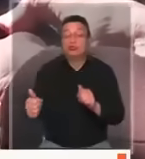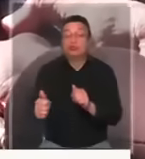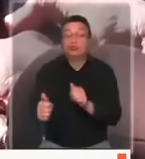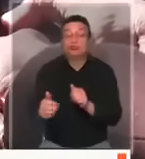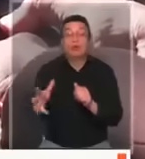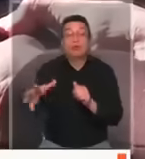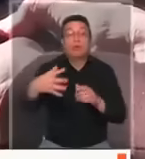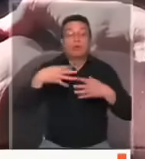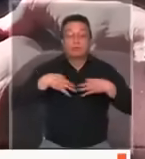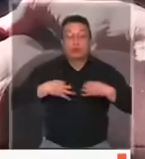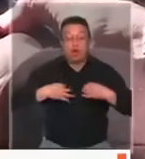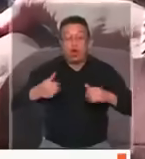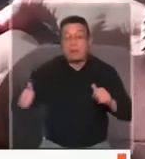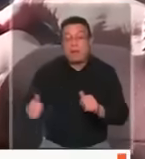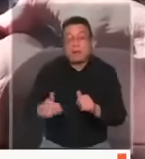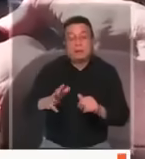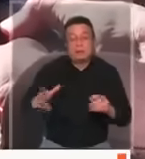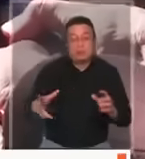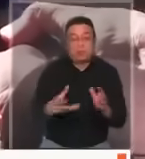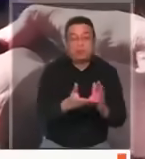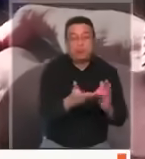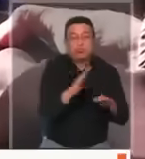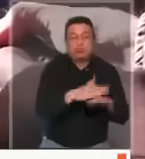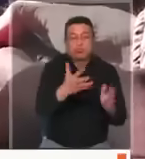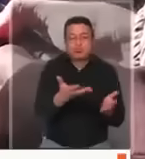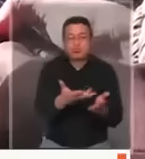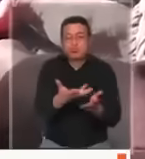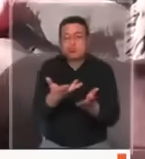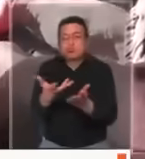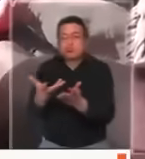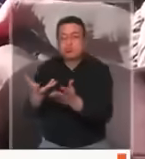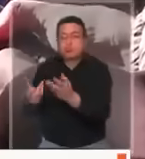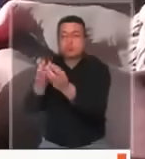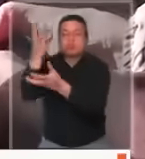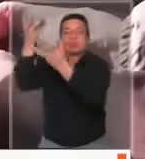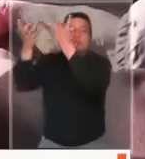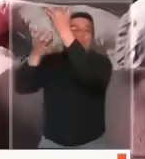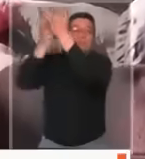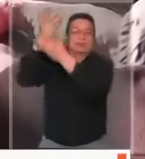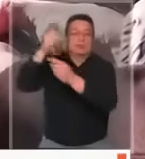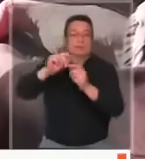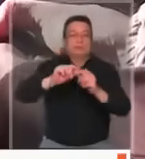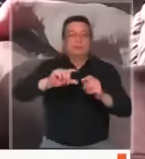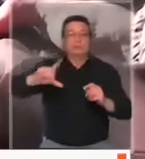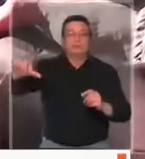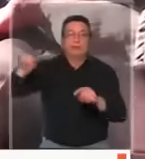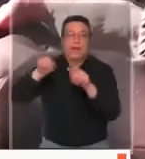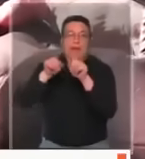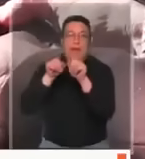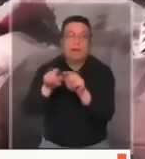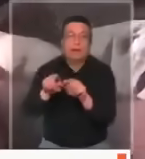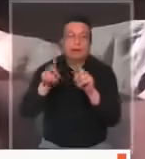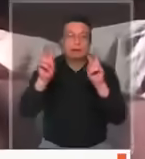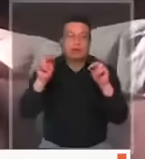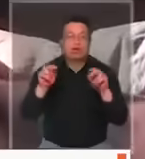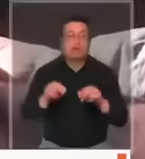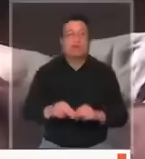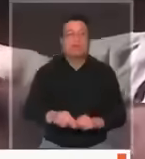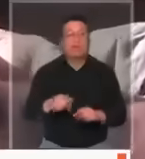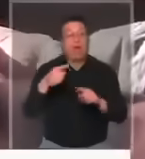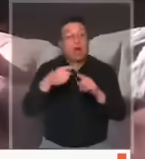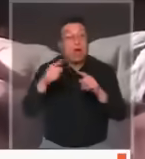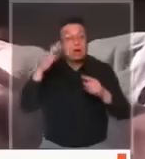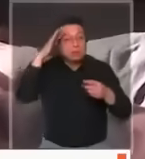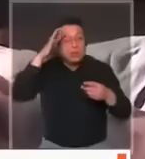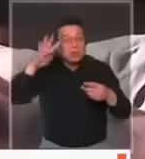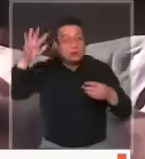ser prendas de vestir o telas, habría originado, cierto, el punto de inicio de este incendio. Otras hipótesis, como